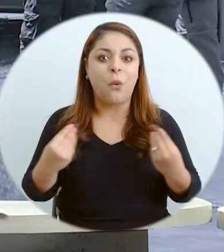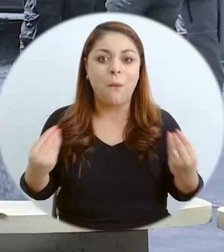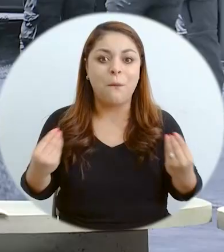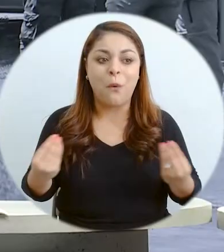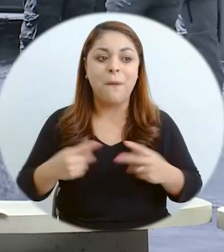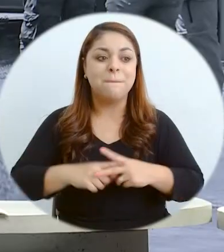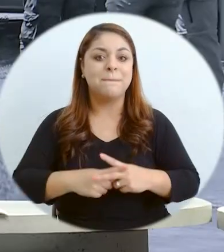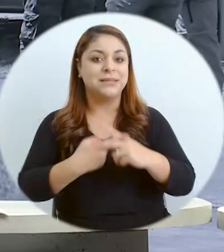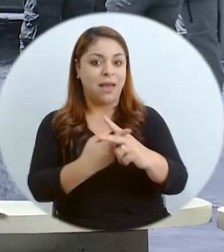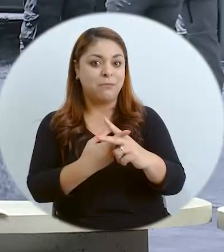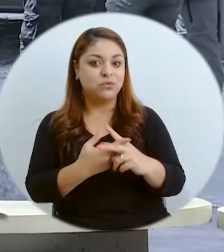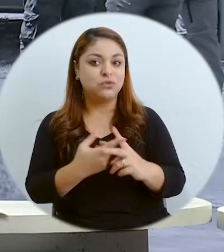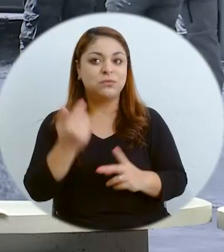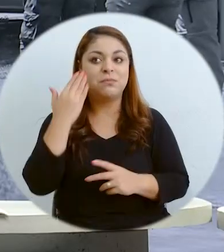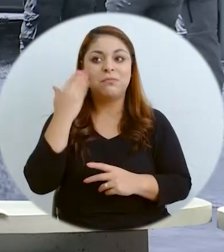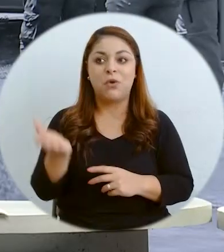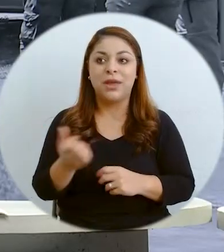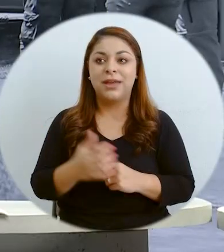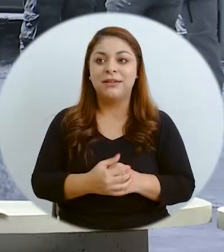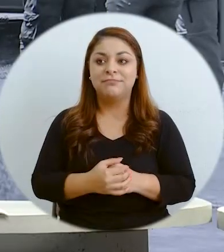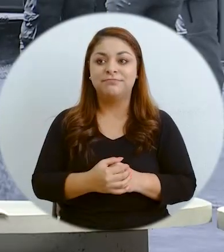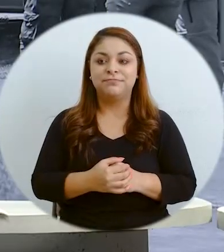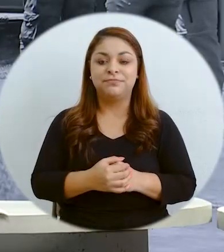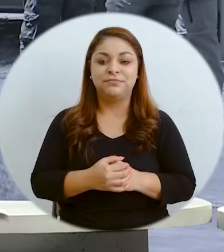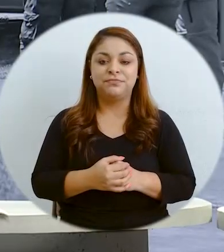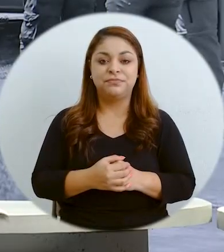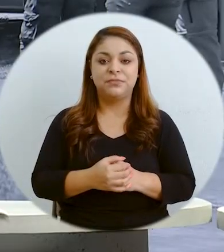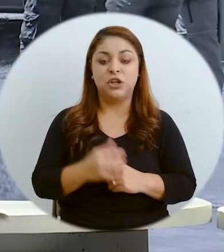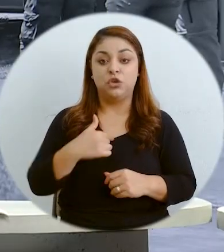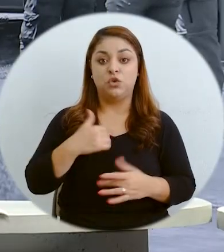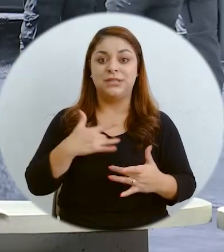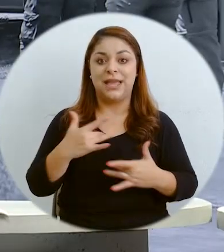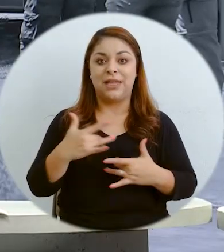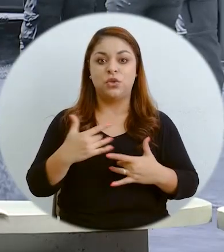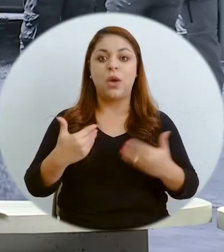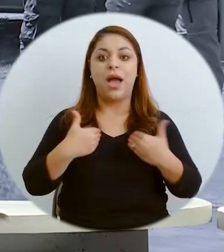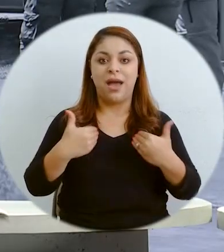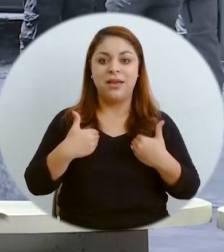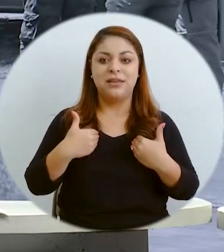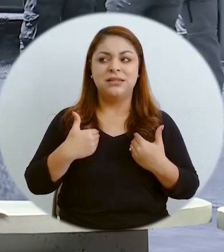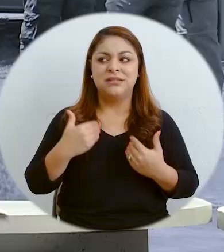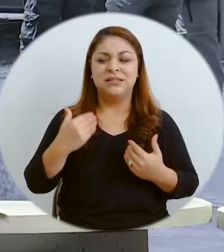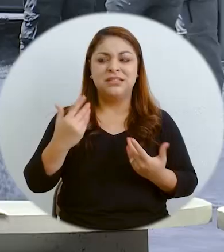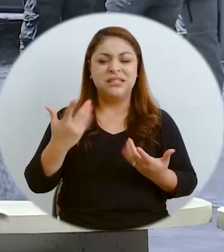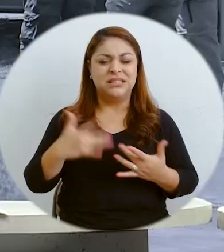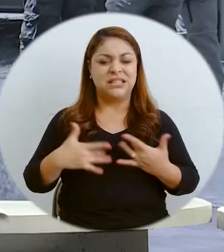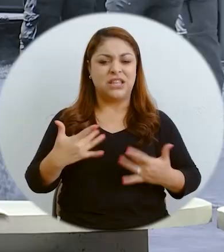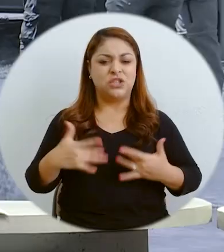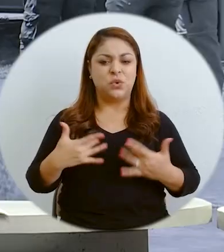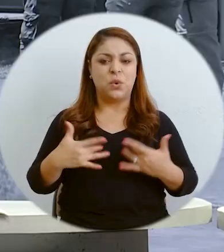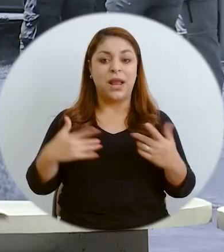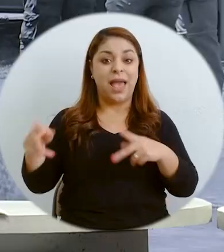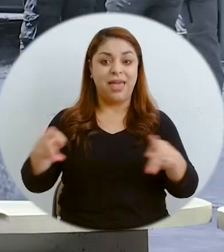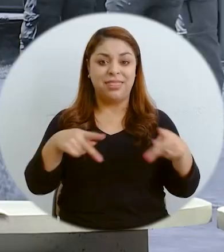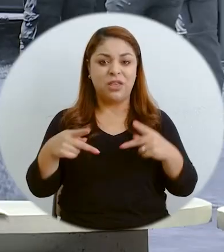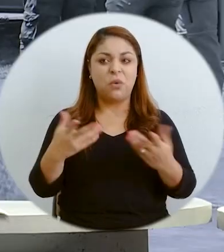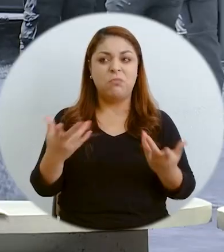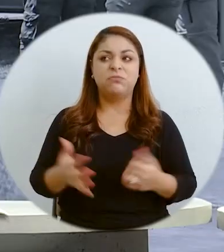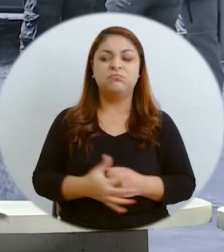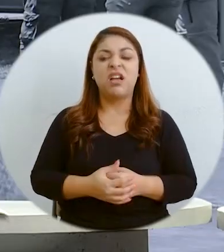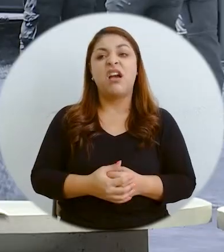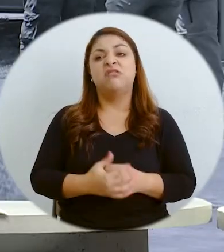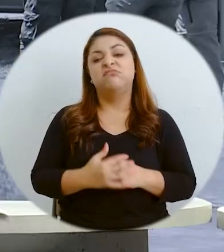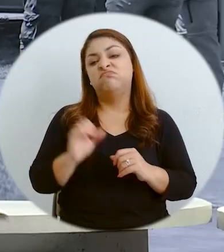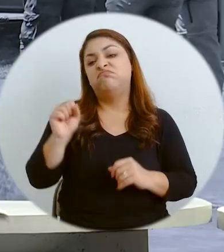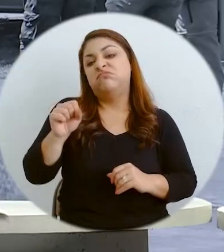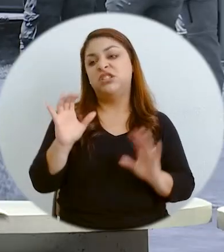entonces, ¿por dónde empezamos? Porque precisamente siento que hay una sensación en la gente como